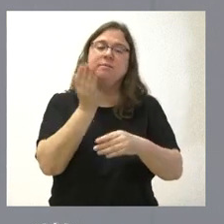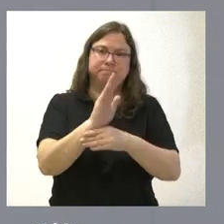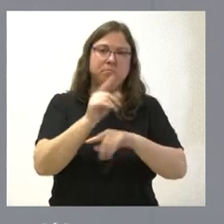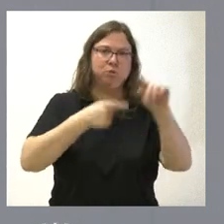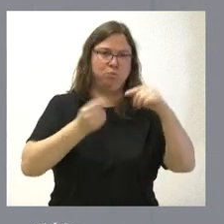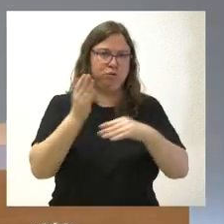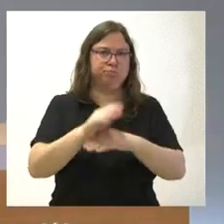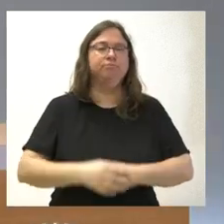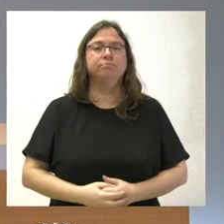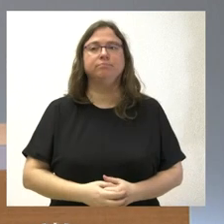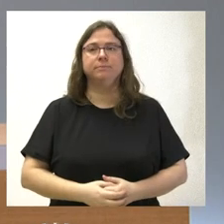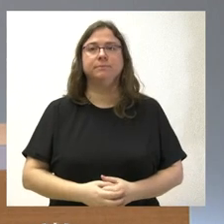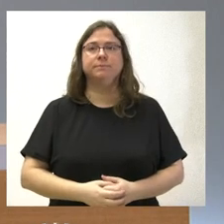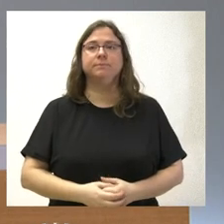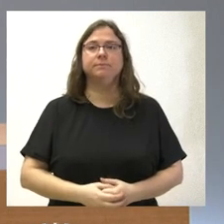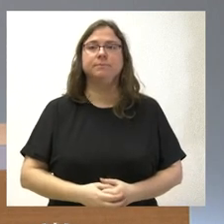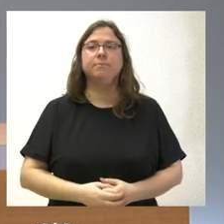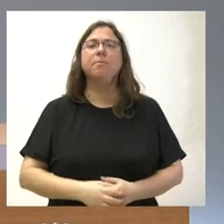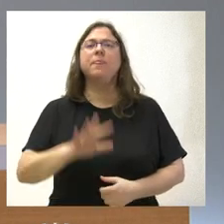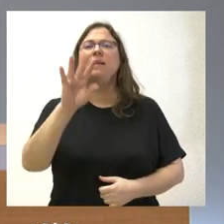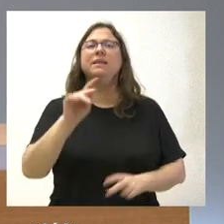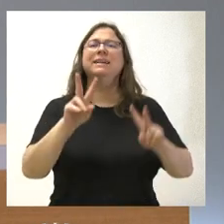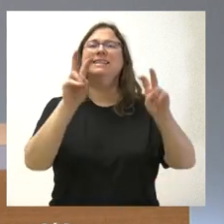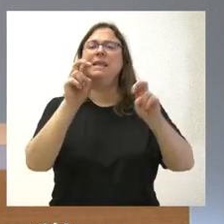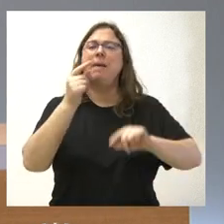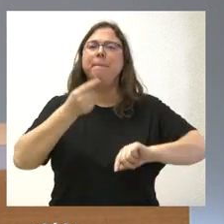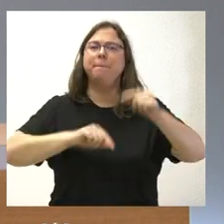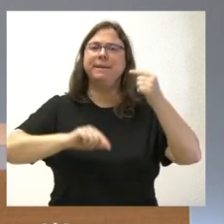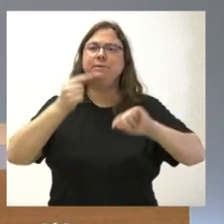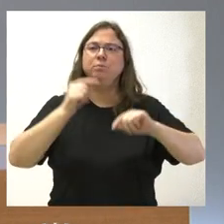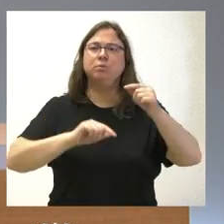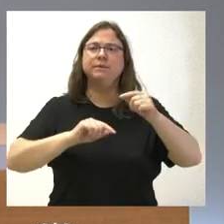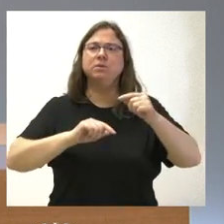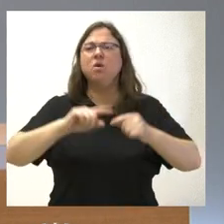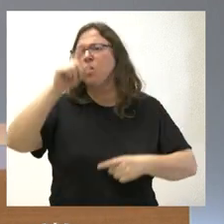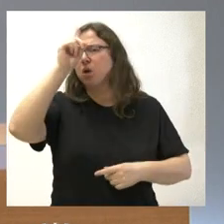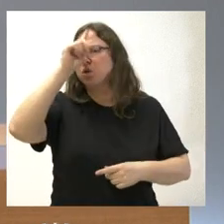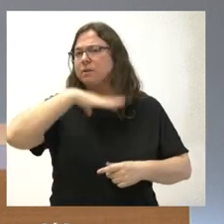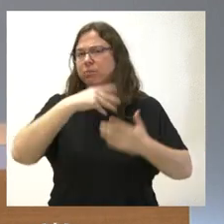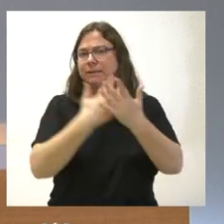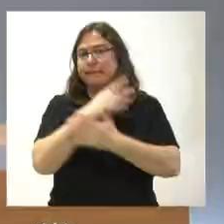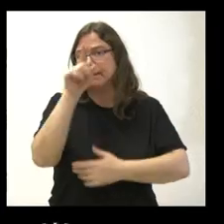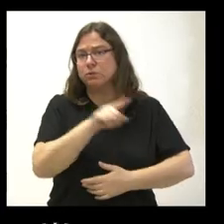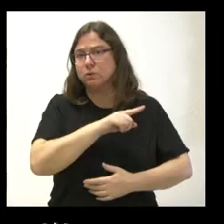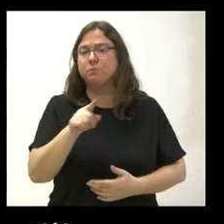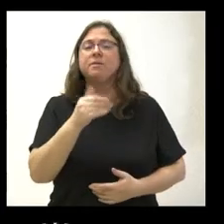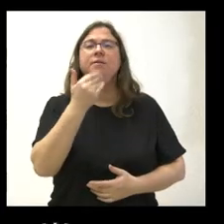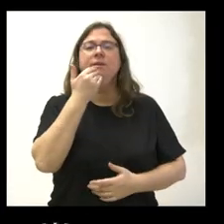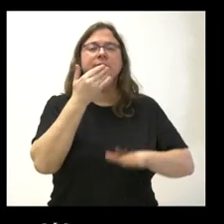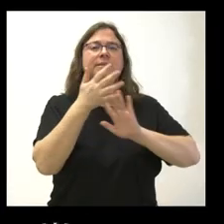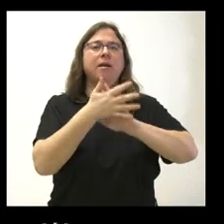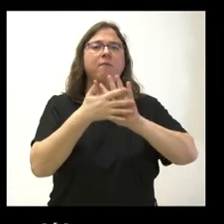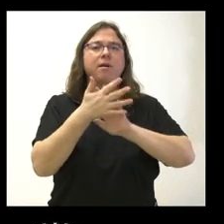la comidad sí sobre lo que es el presupuesto no sé si nos puede explicar eh Cuando hablamos de